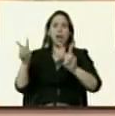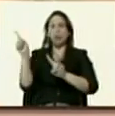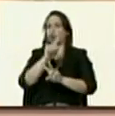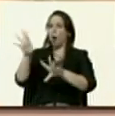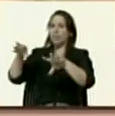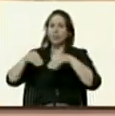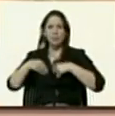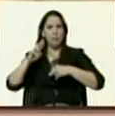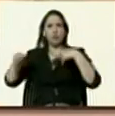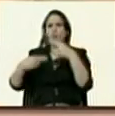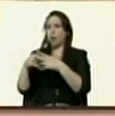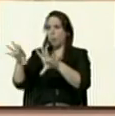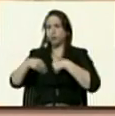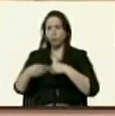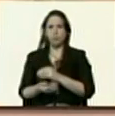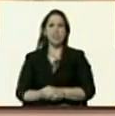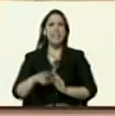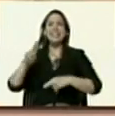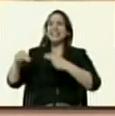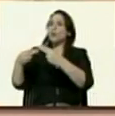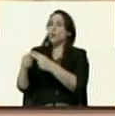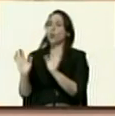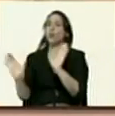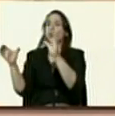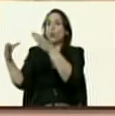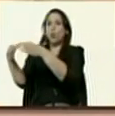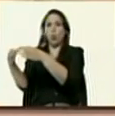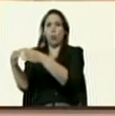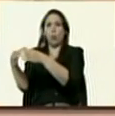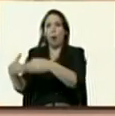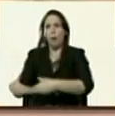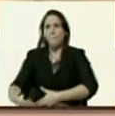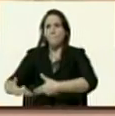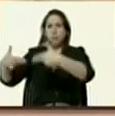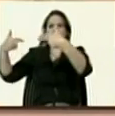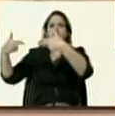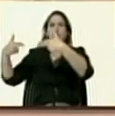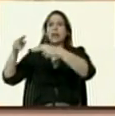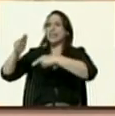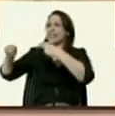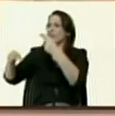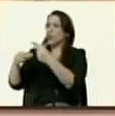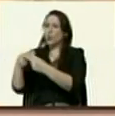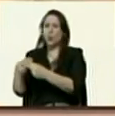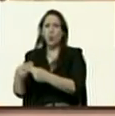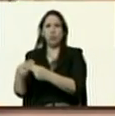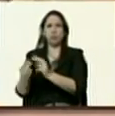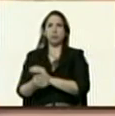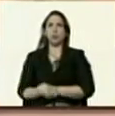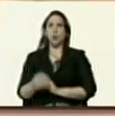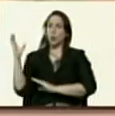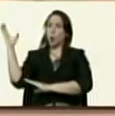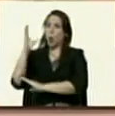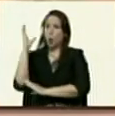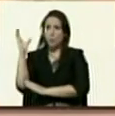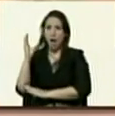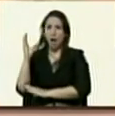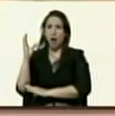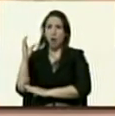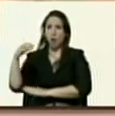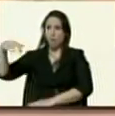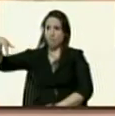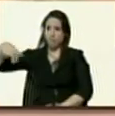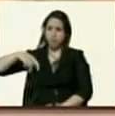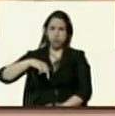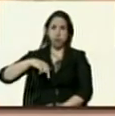ni aceptaremos a ningún grupo armado de ningún signo colombiano en territorio